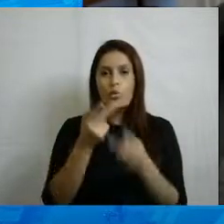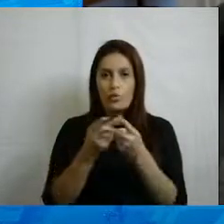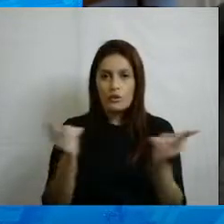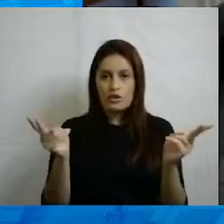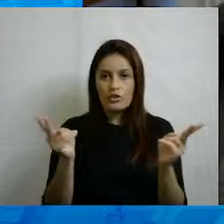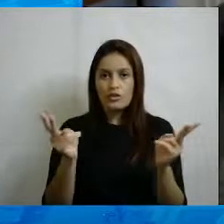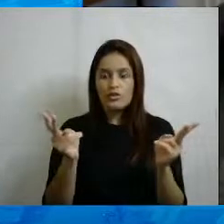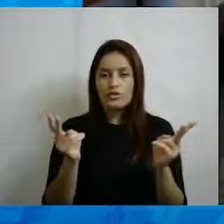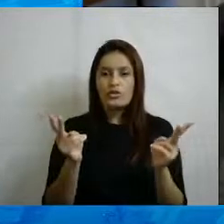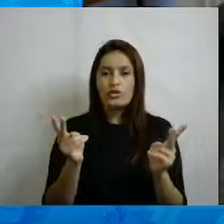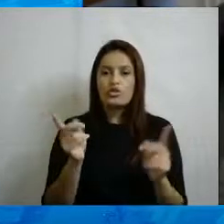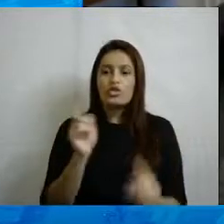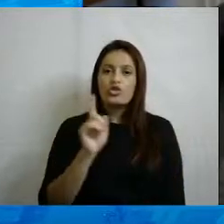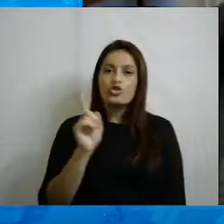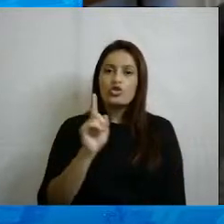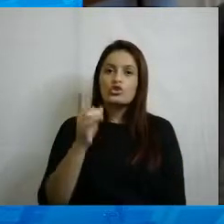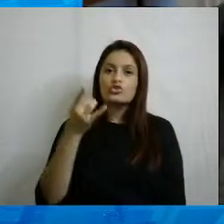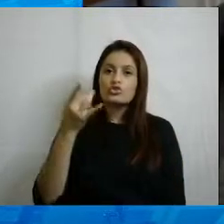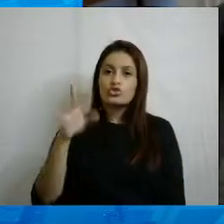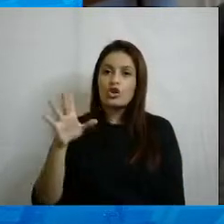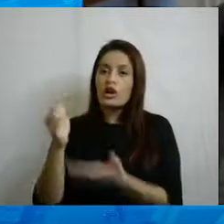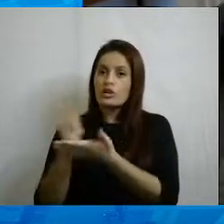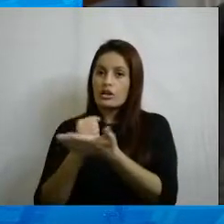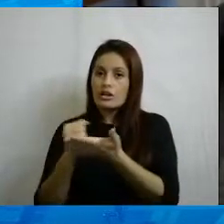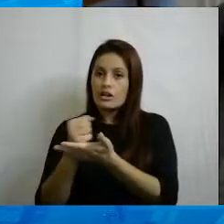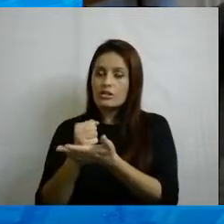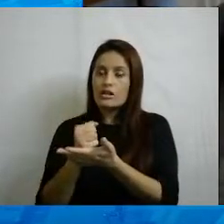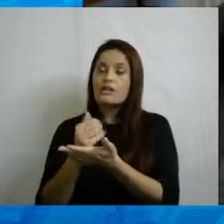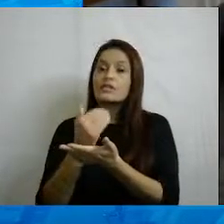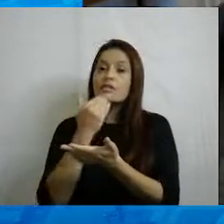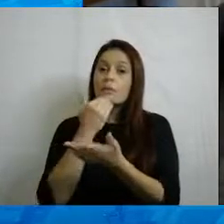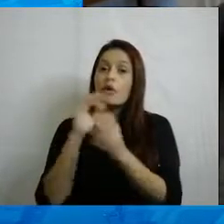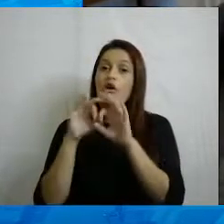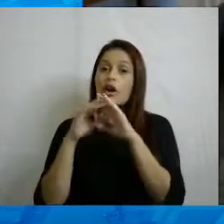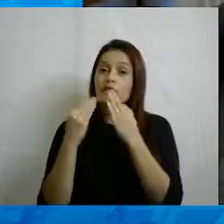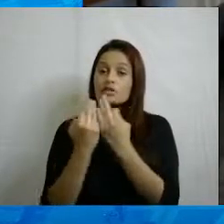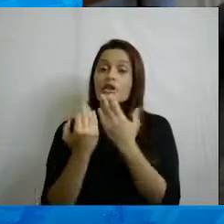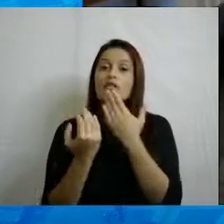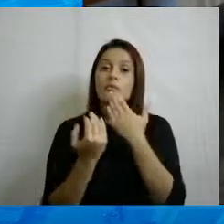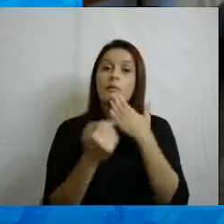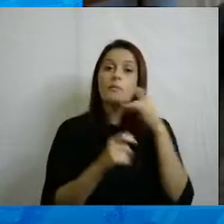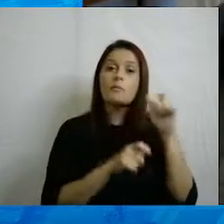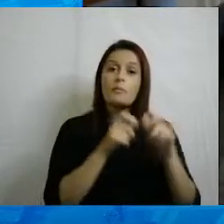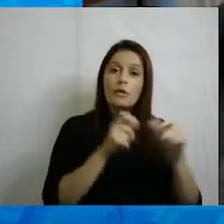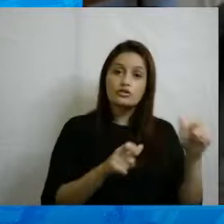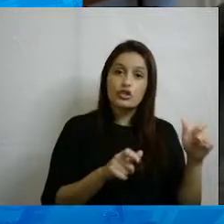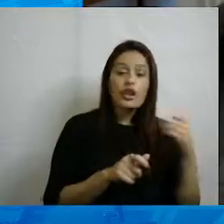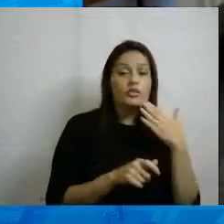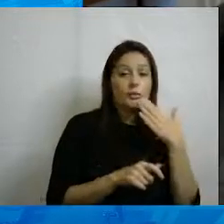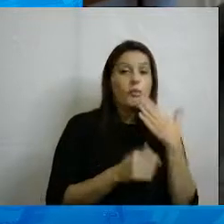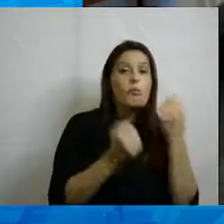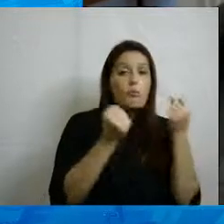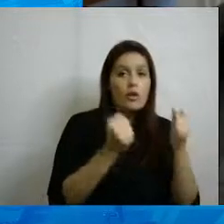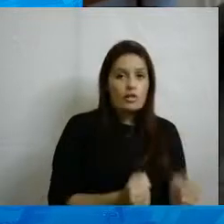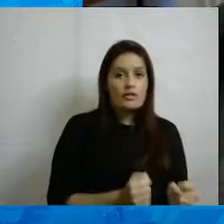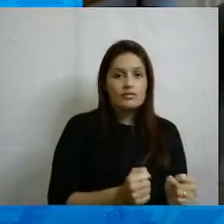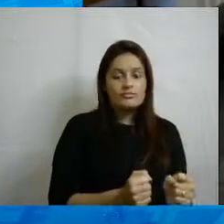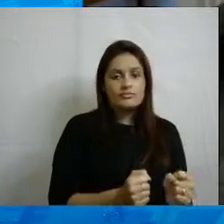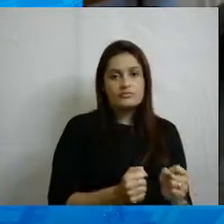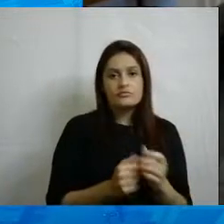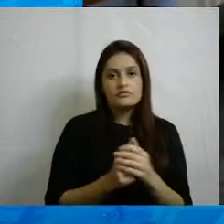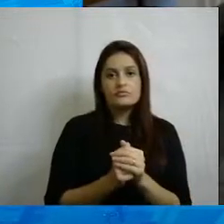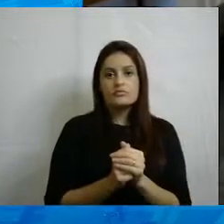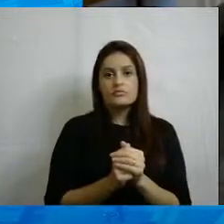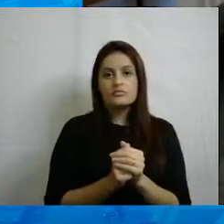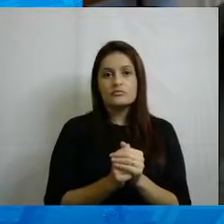no solo le corresponde a una organización, sino que también a personas a transitar por ahí y en algunos casos